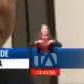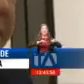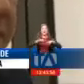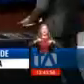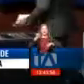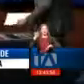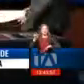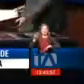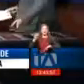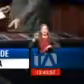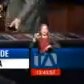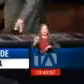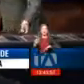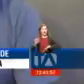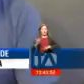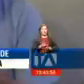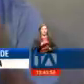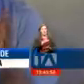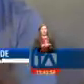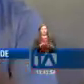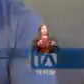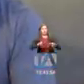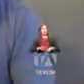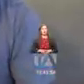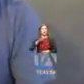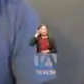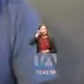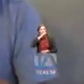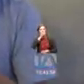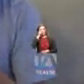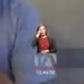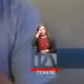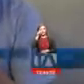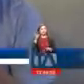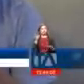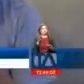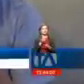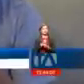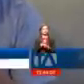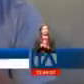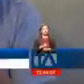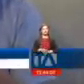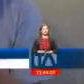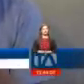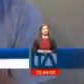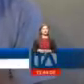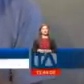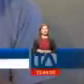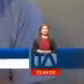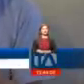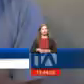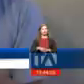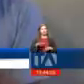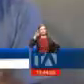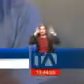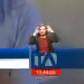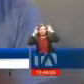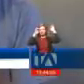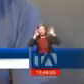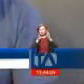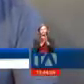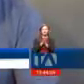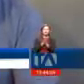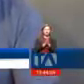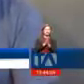No sería una simple casualidad. El gobierno de Rafael Correa hizo un movimiento estratégico. Sacó de